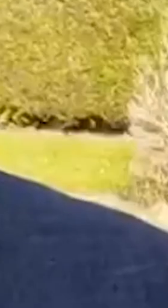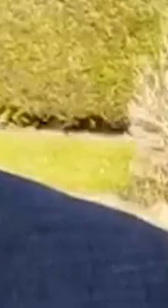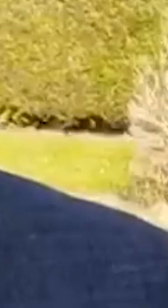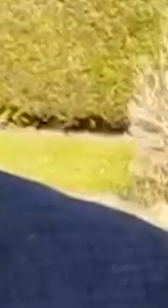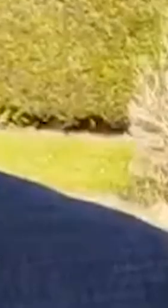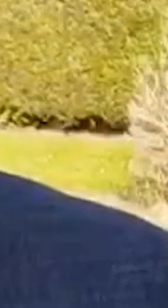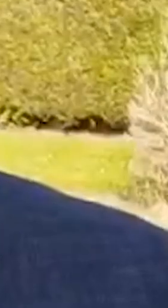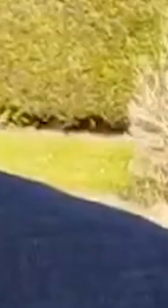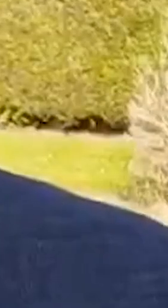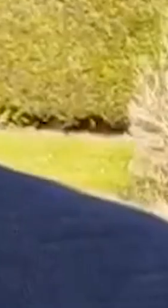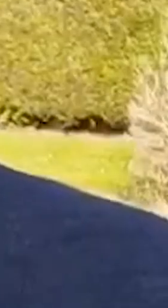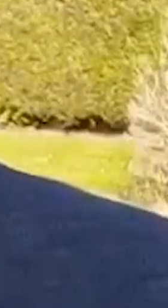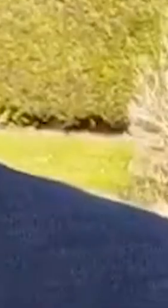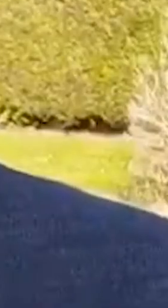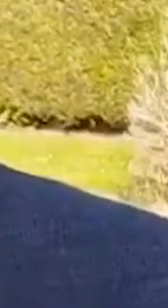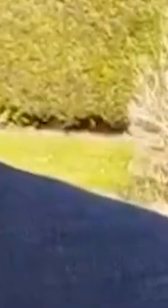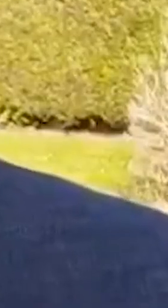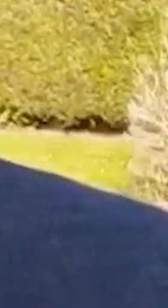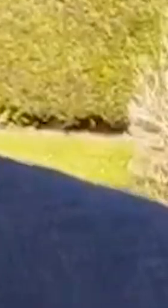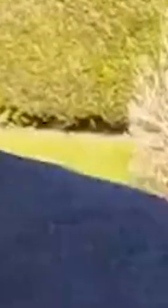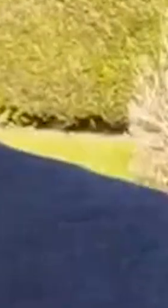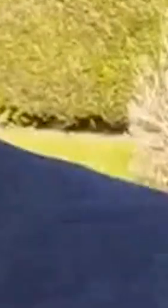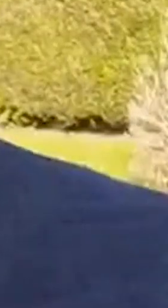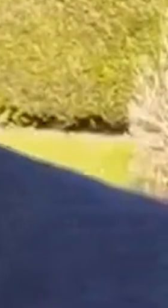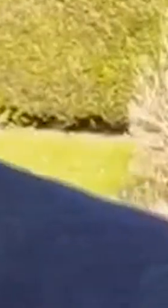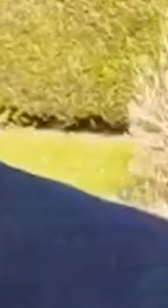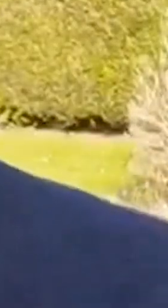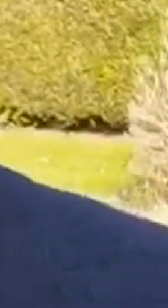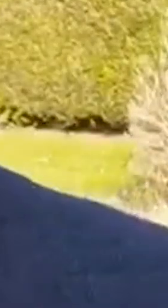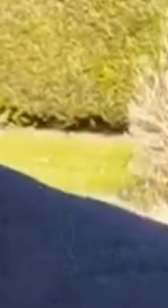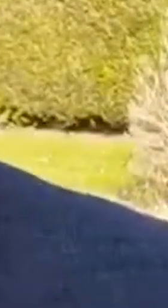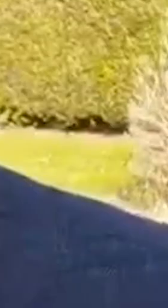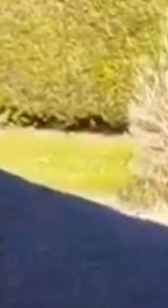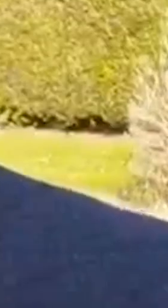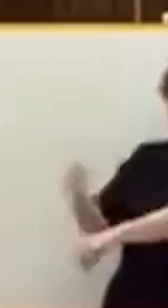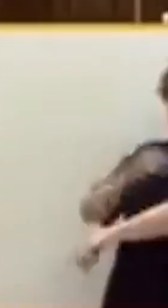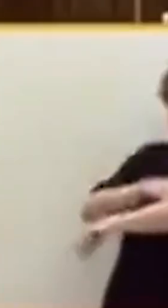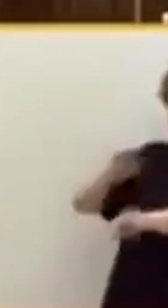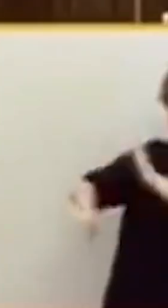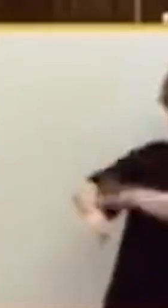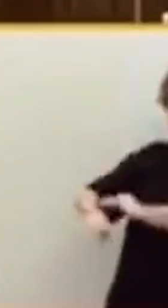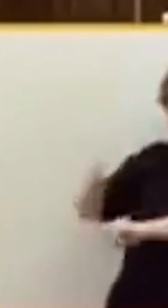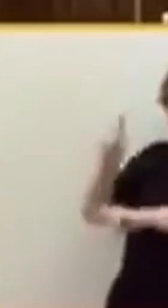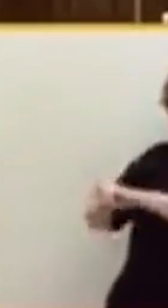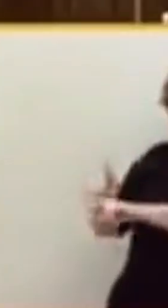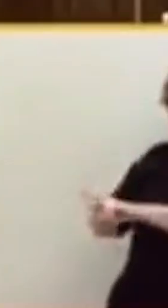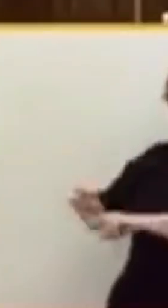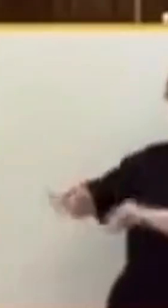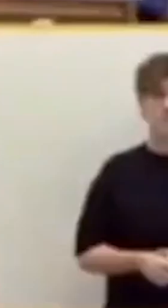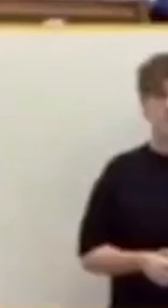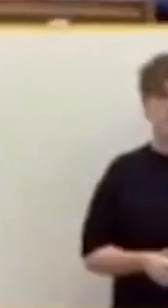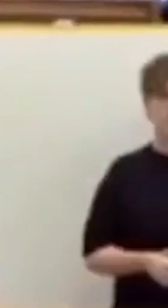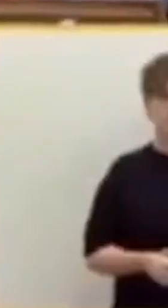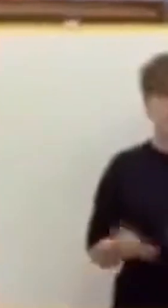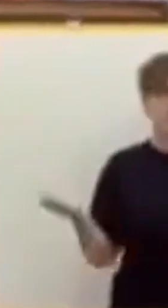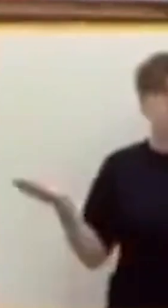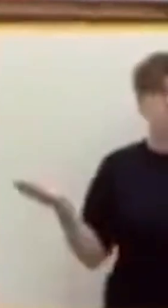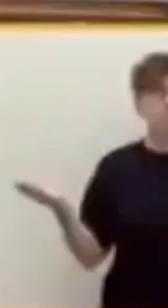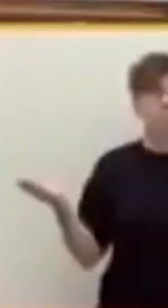colectivo. Estamos relegando los problemas reales del país a esta historia. Estas son sus palabras para Radio Televisión